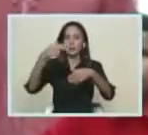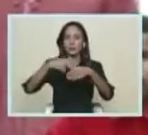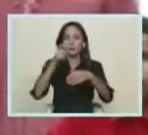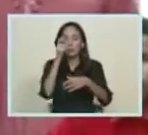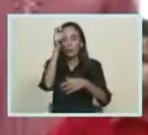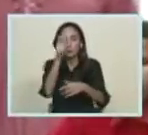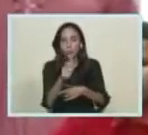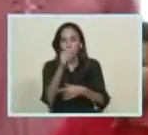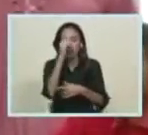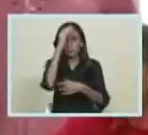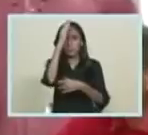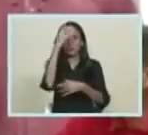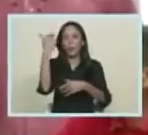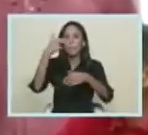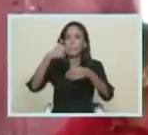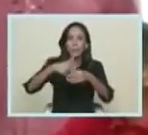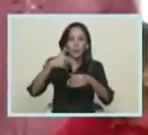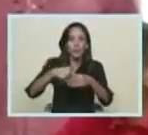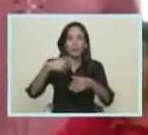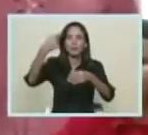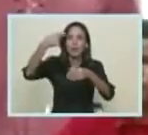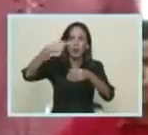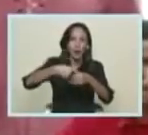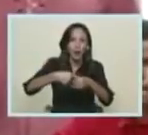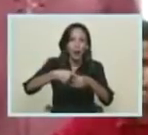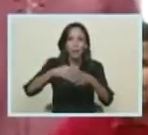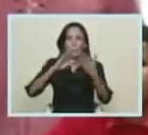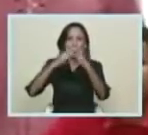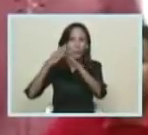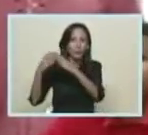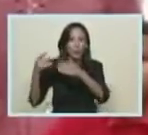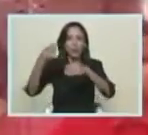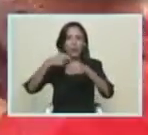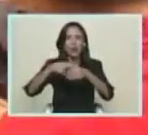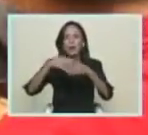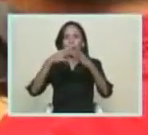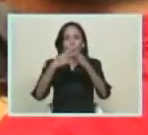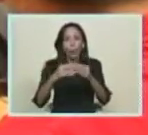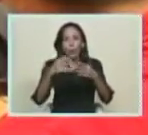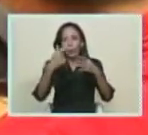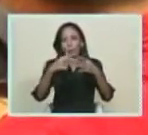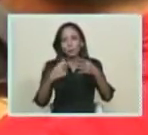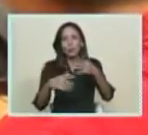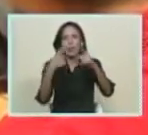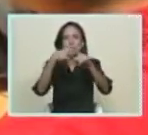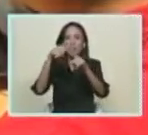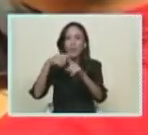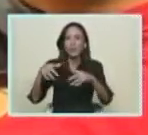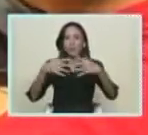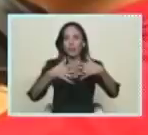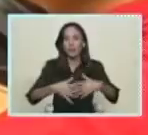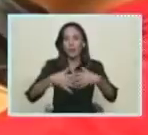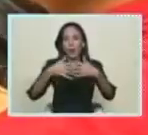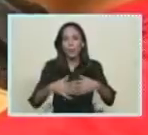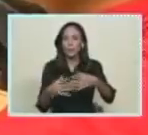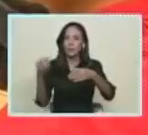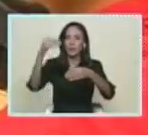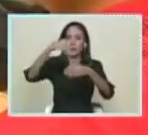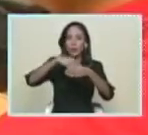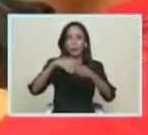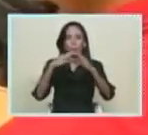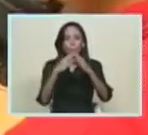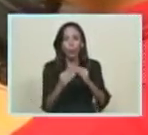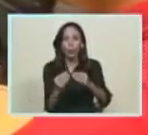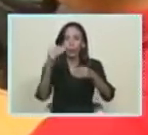adscritos, PDVSA Industrial, Gas Comunal, PDVSA Gas, Costa Afuera, de todos los movimientos que hacen